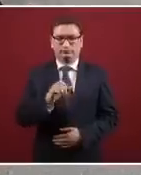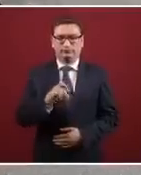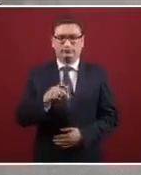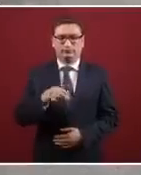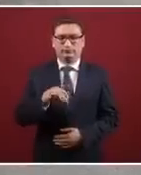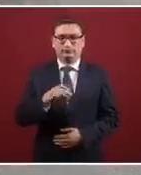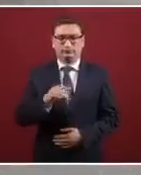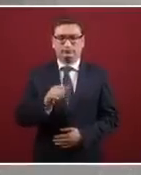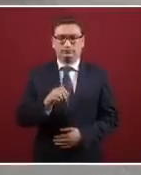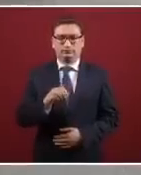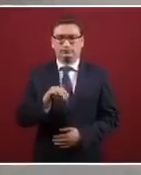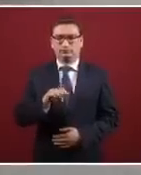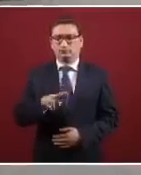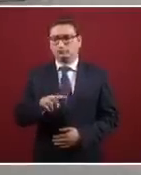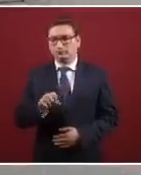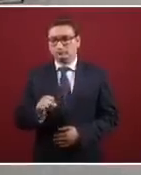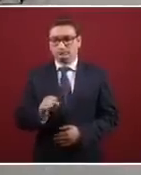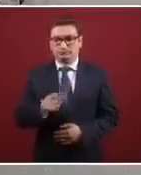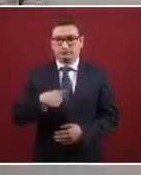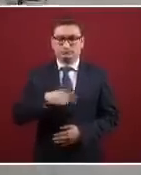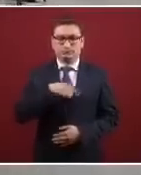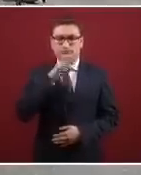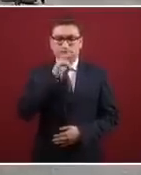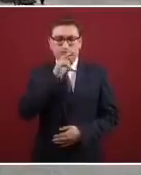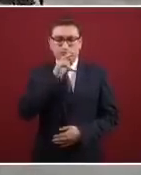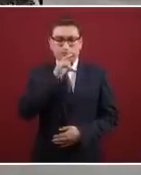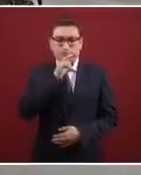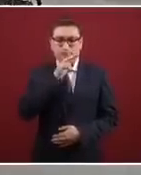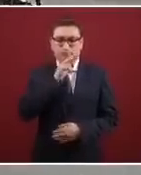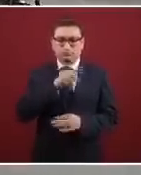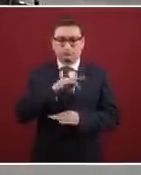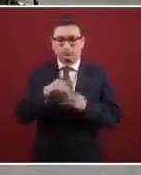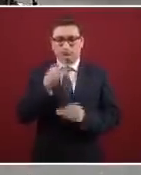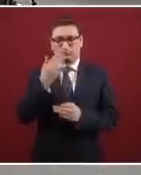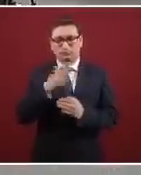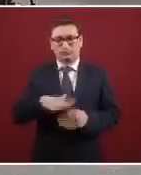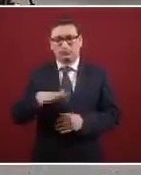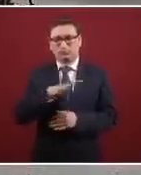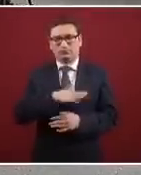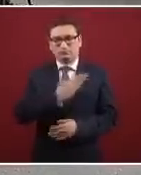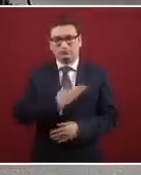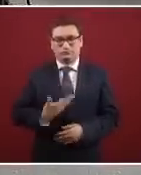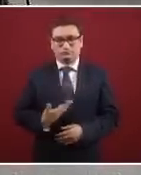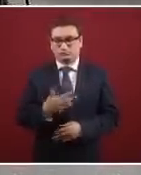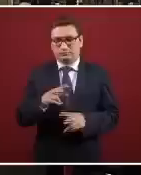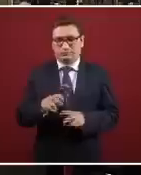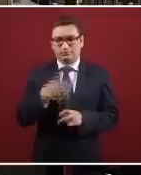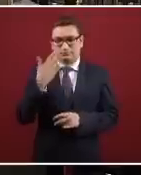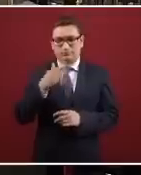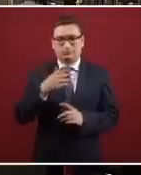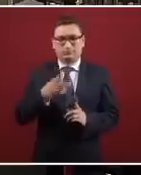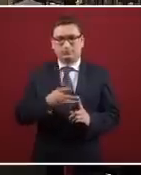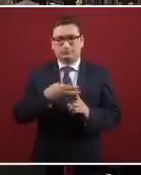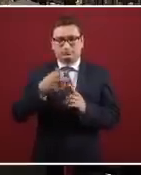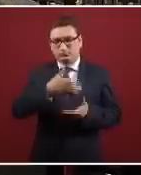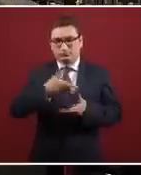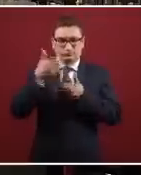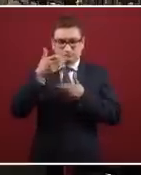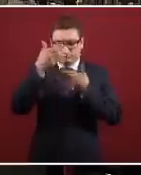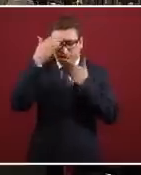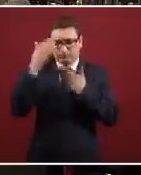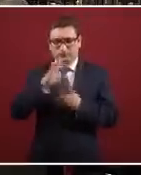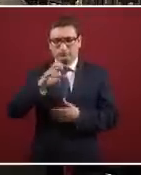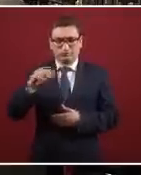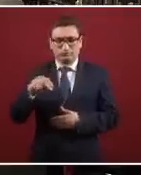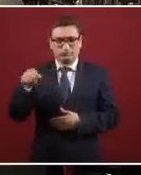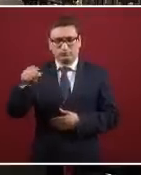a todos se les da la palabra. Estamos inquietos, como todas, la mayoría de los ciudadanos, presidente, con respecto a este secuestro masivo en Cancún de